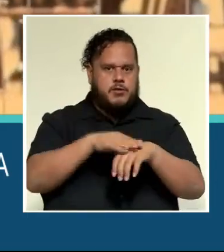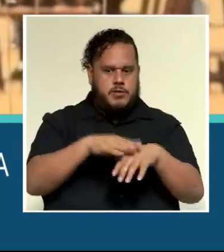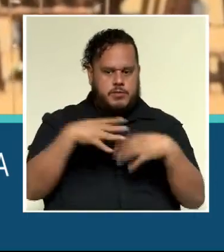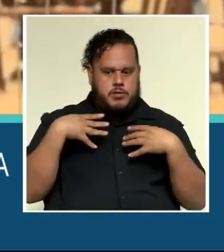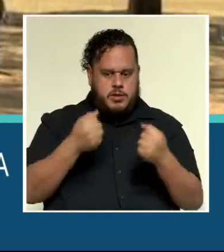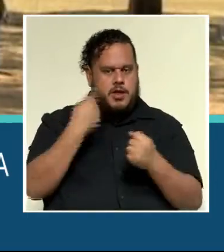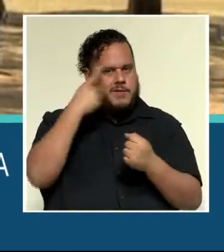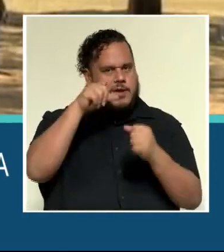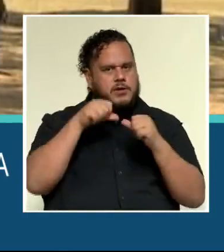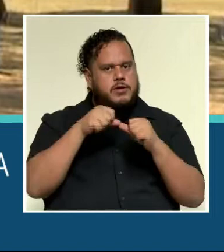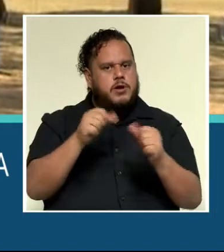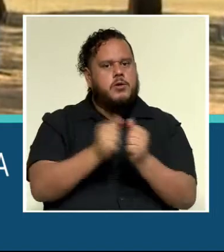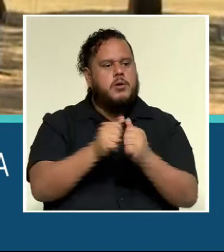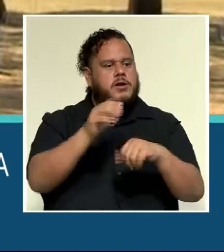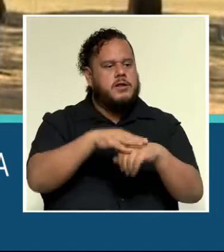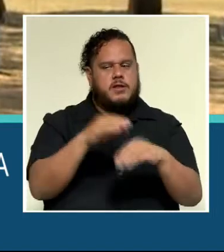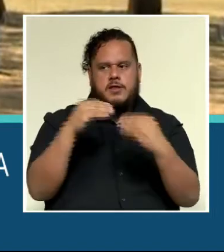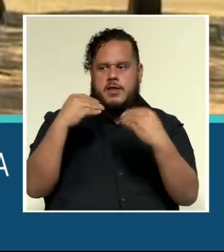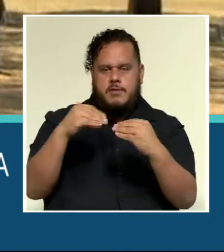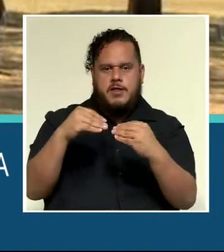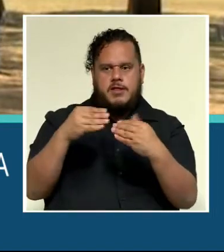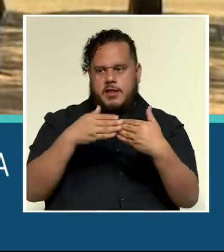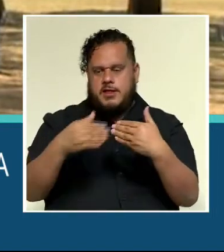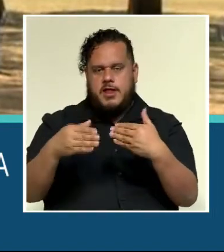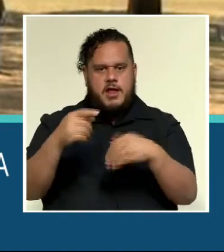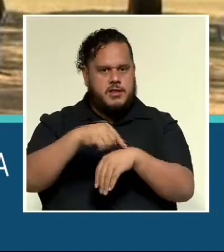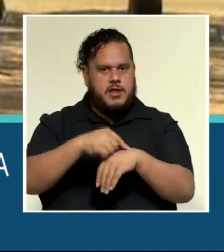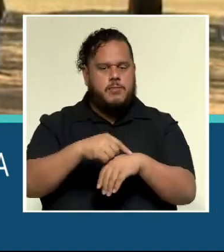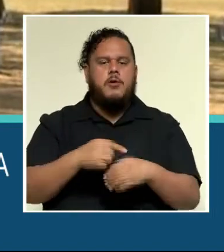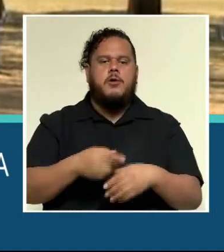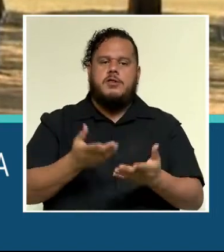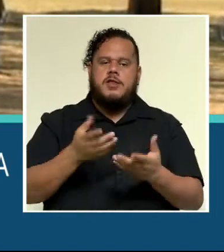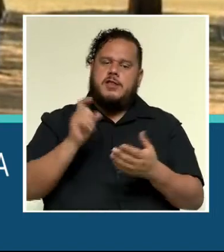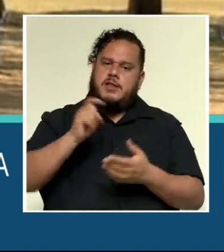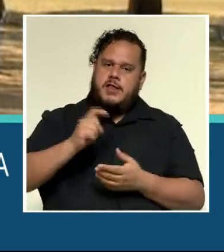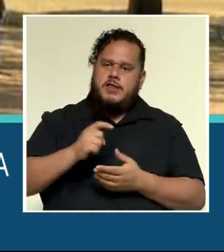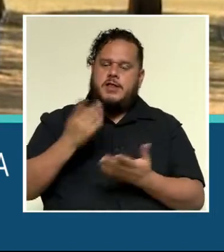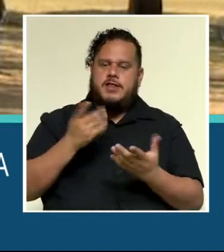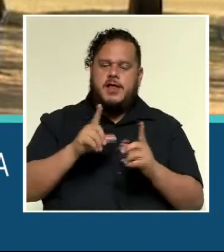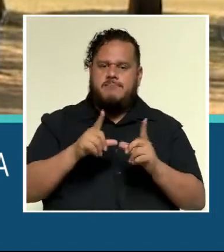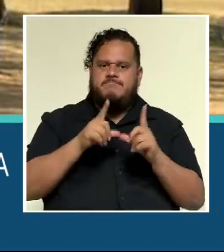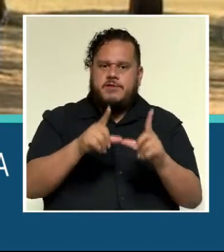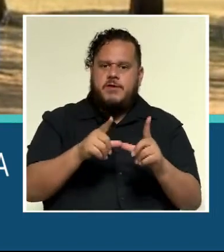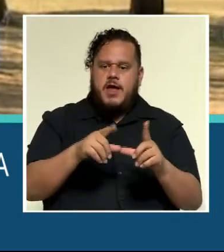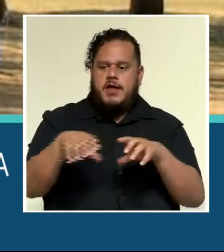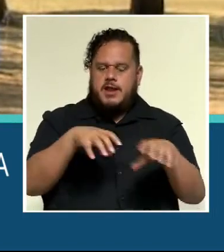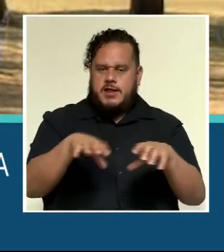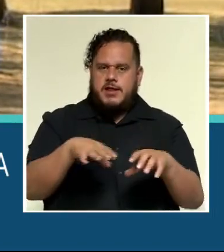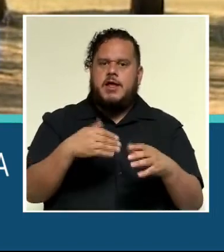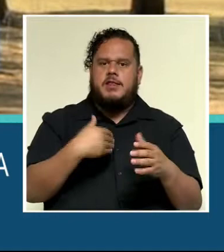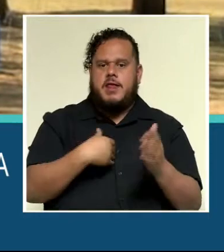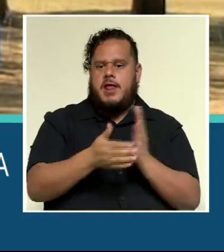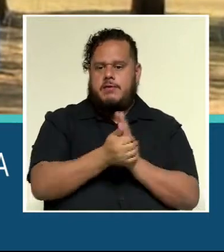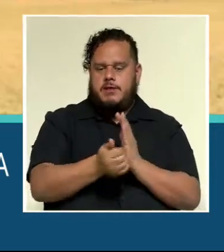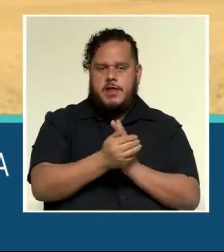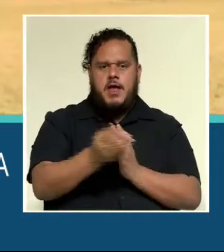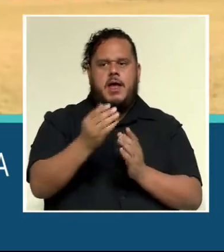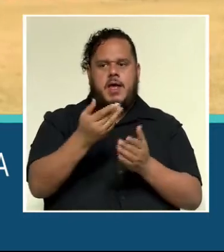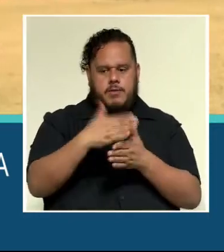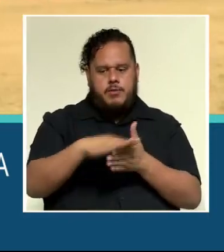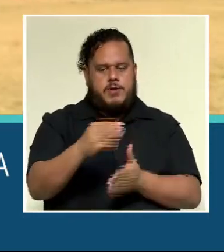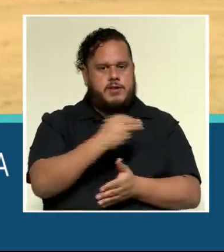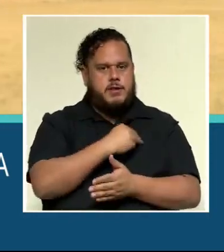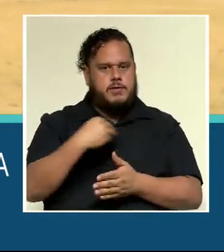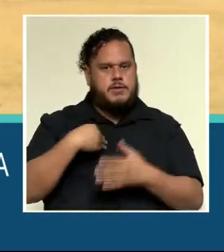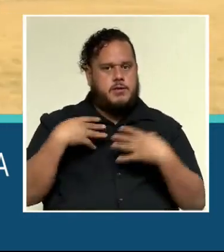continuar con las autorizaciones de ventas a plazo, se requiere certificar que la actividad se encuentra debidamente habilitada por parte del Ministerio de Salud